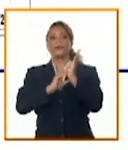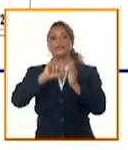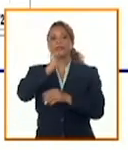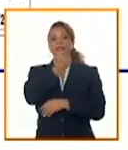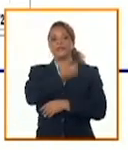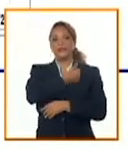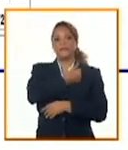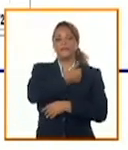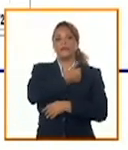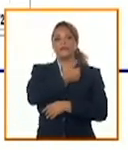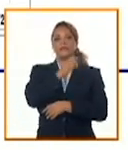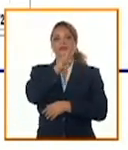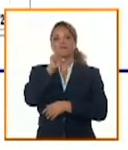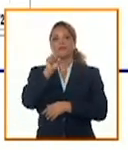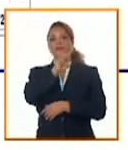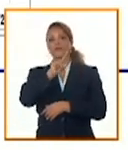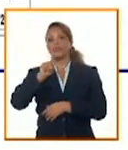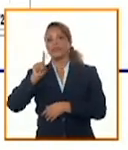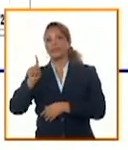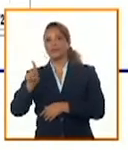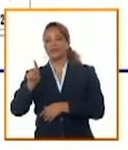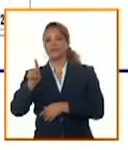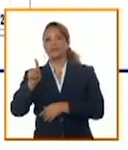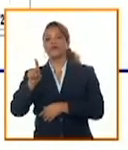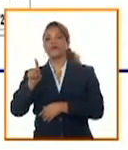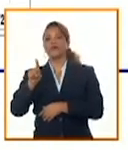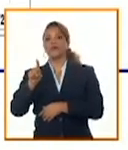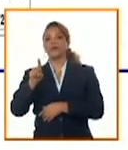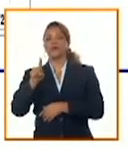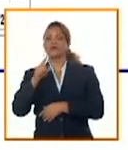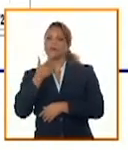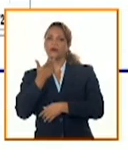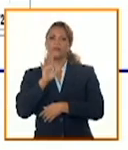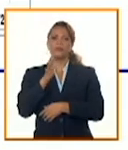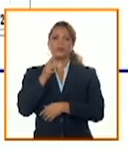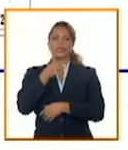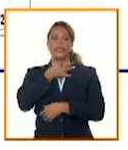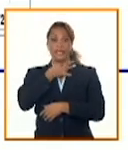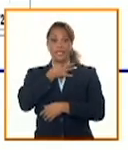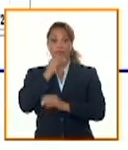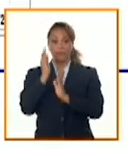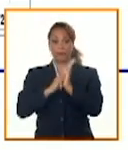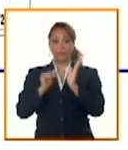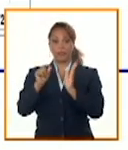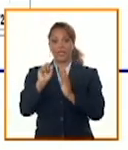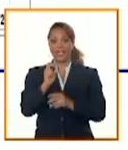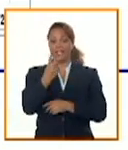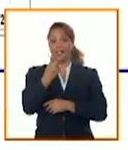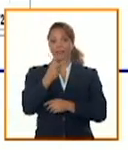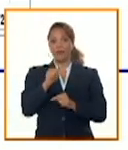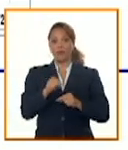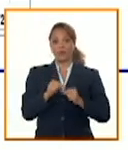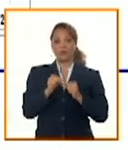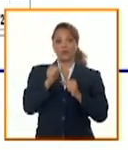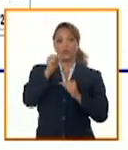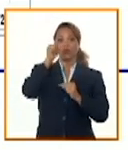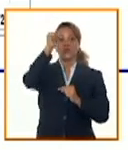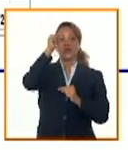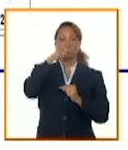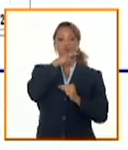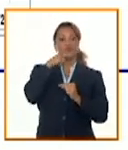2021 Bueno ahí realmente lo pusimos en enero en enero esa esas dos primeras barritas rojas